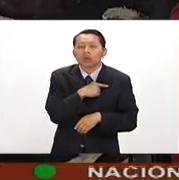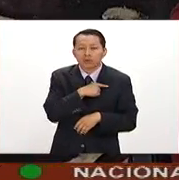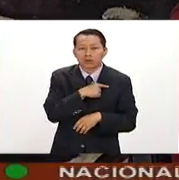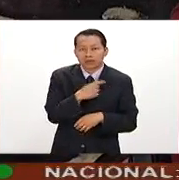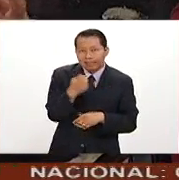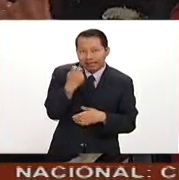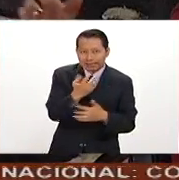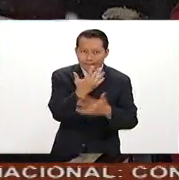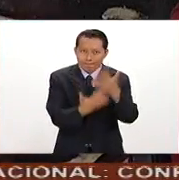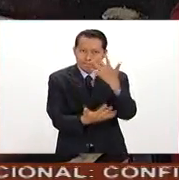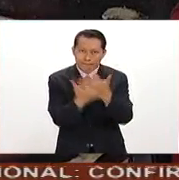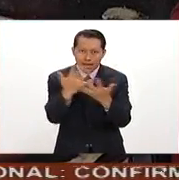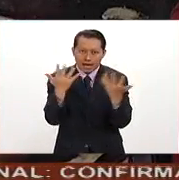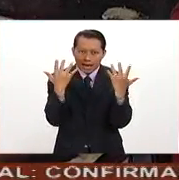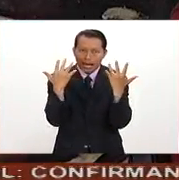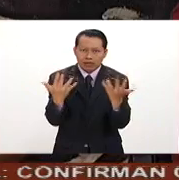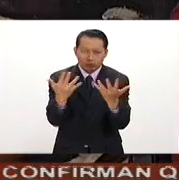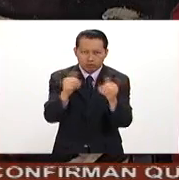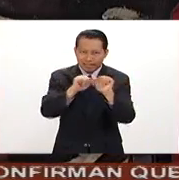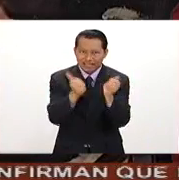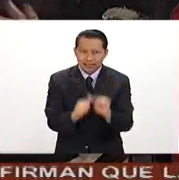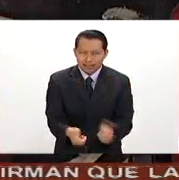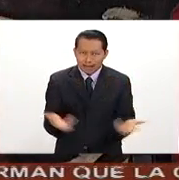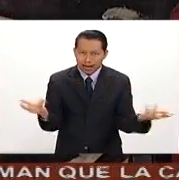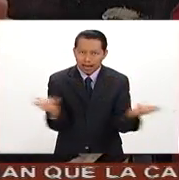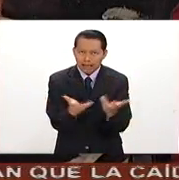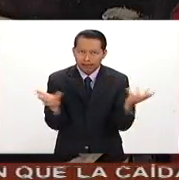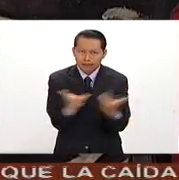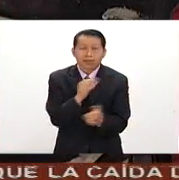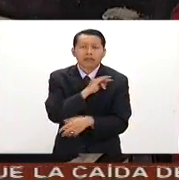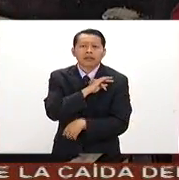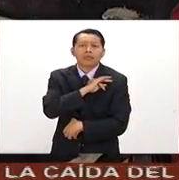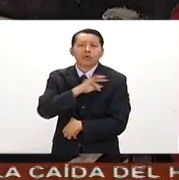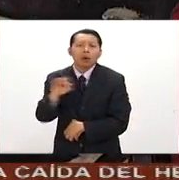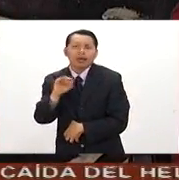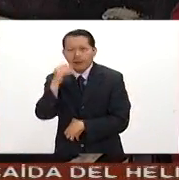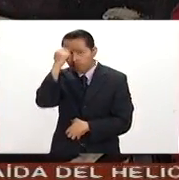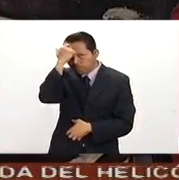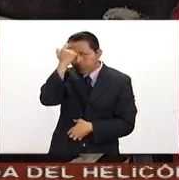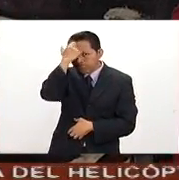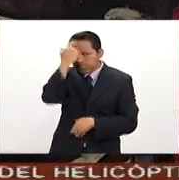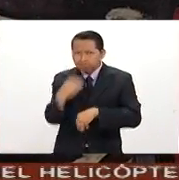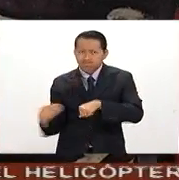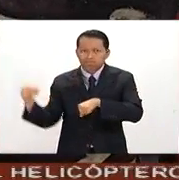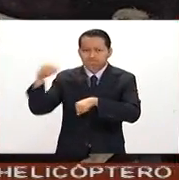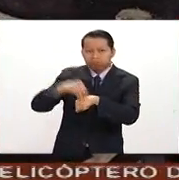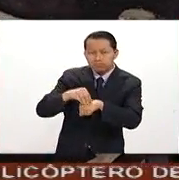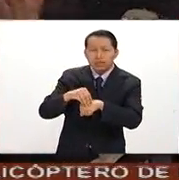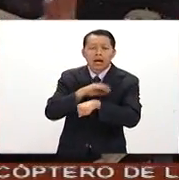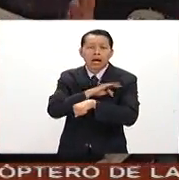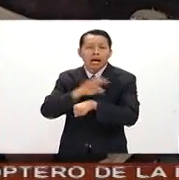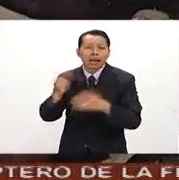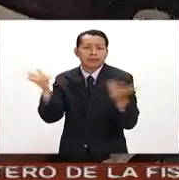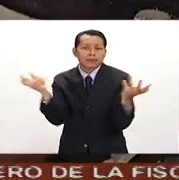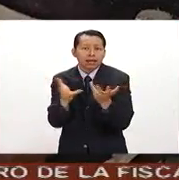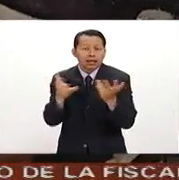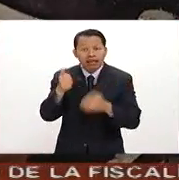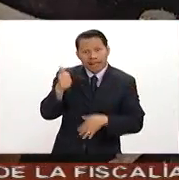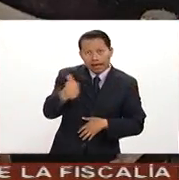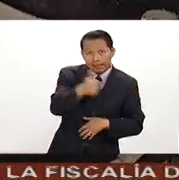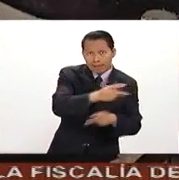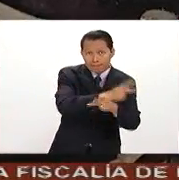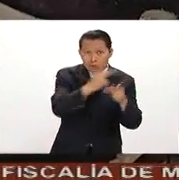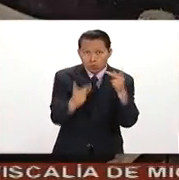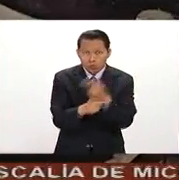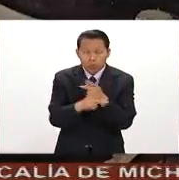estas manos artesanas, ¿no?, pongan innovación, pongan creatividad y que cada uno de sus productos sea